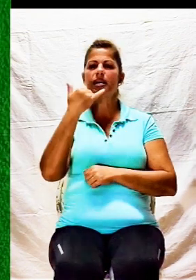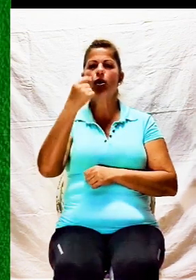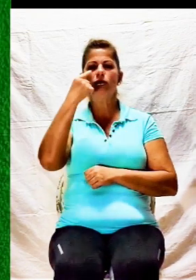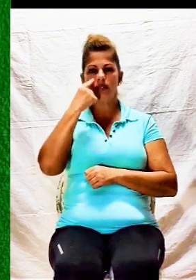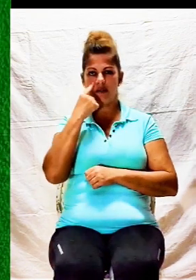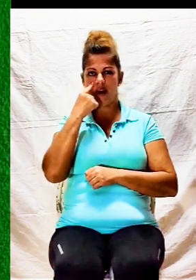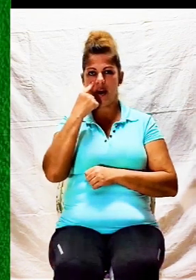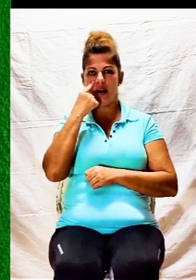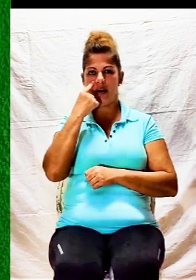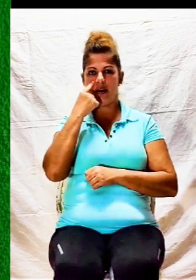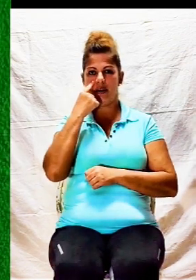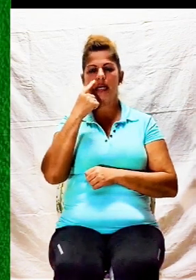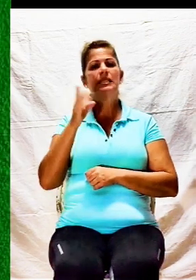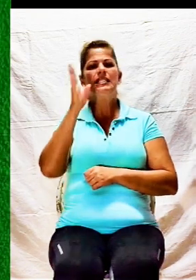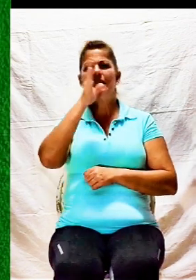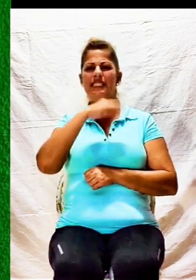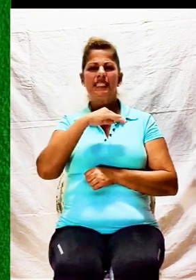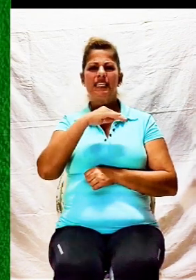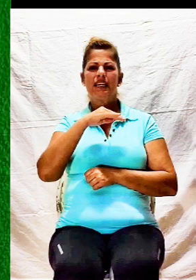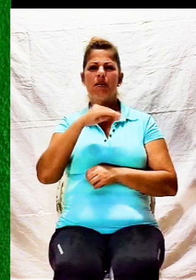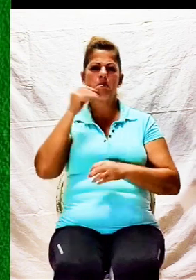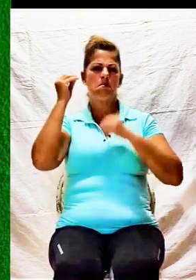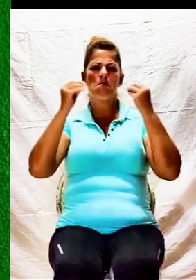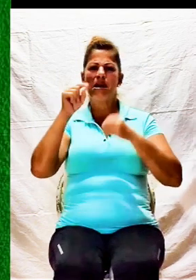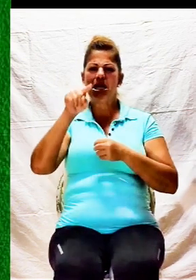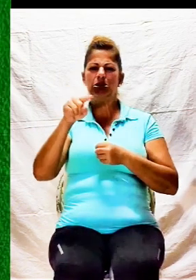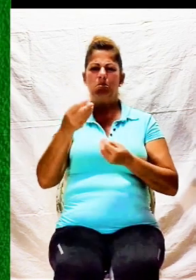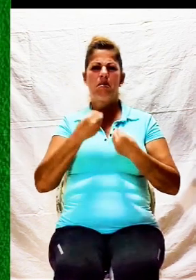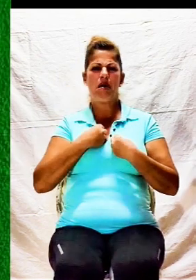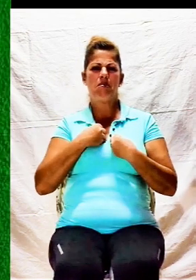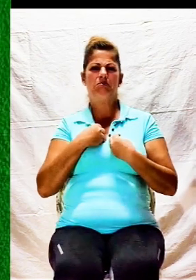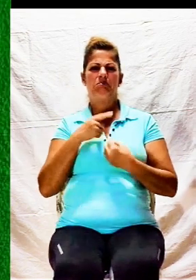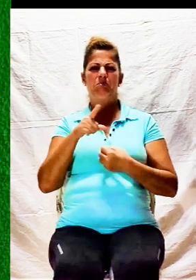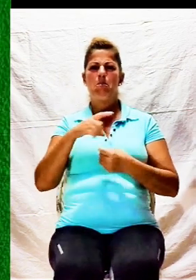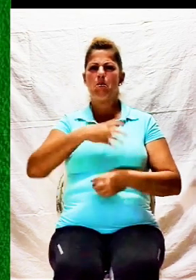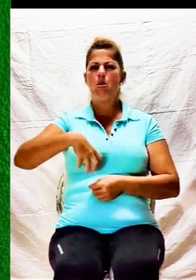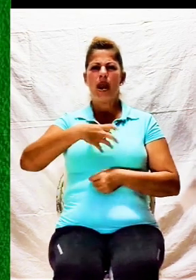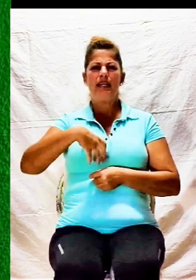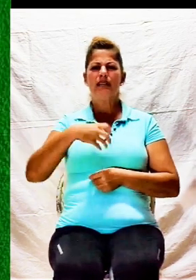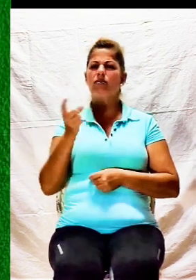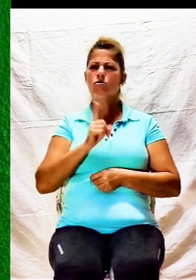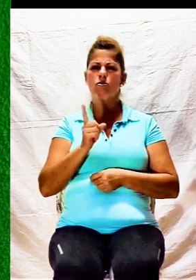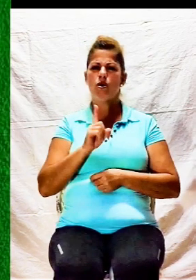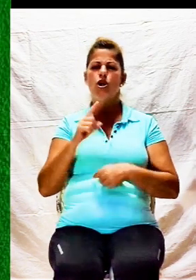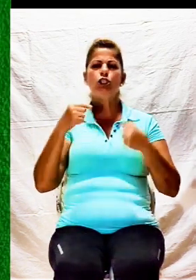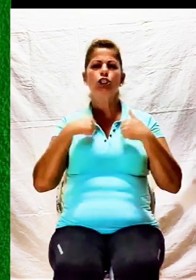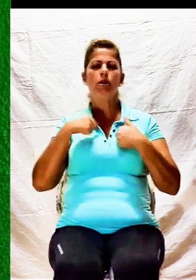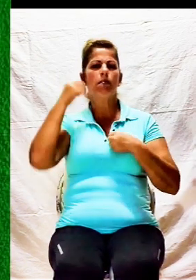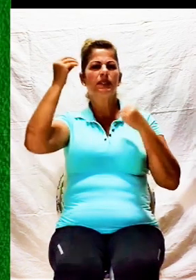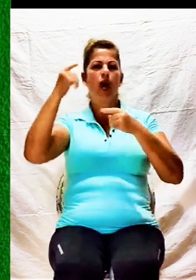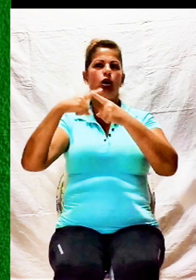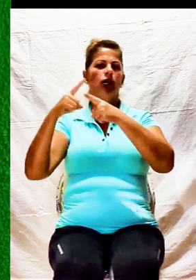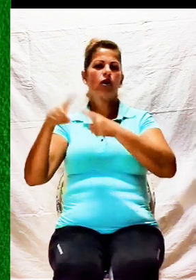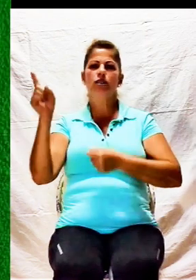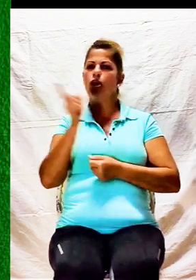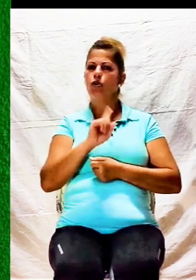esas emociones y observar lo que son, sin valorarlas como incómodas,